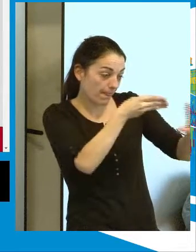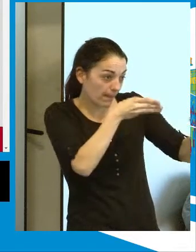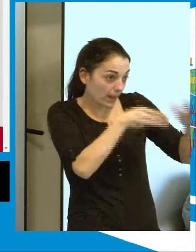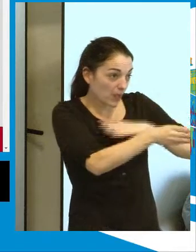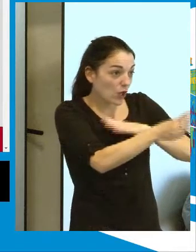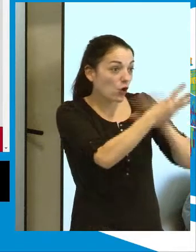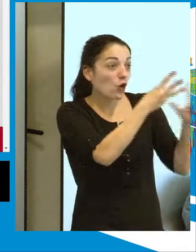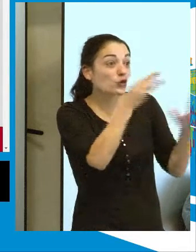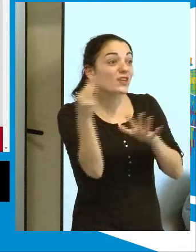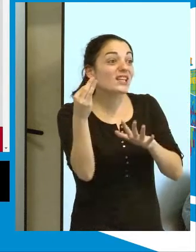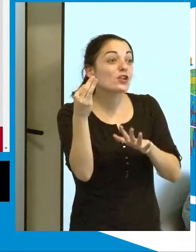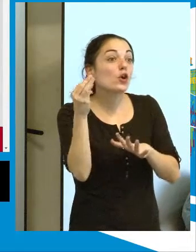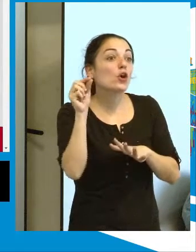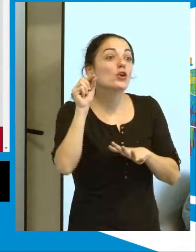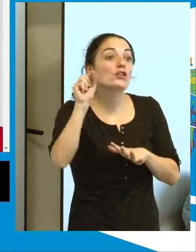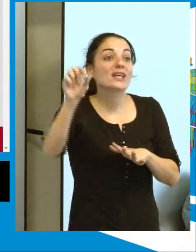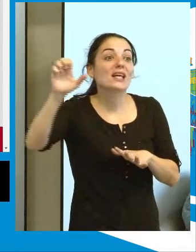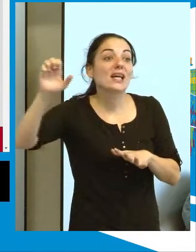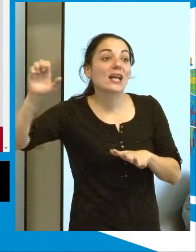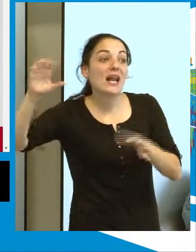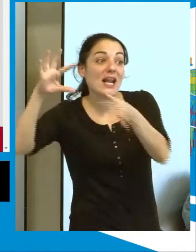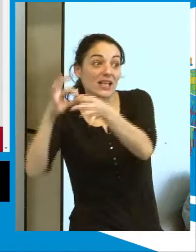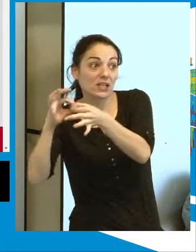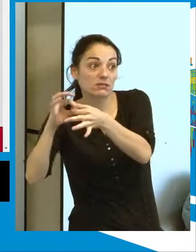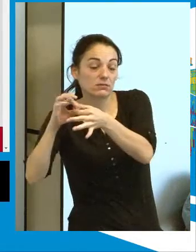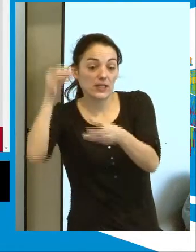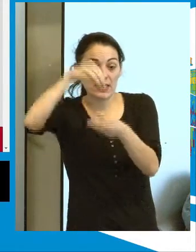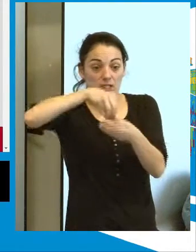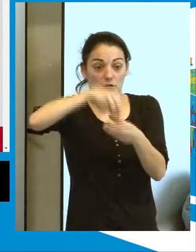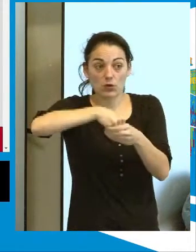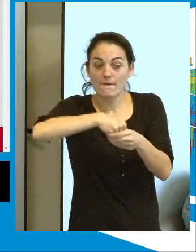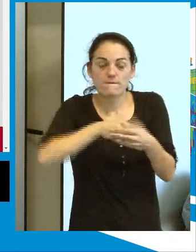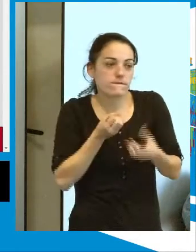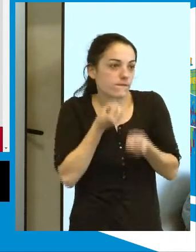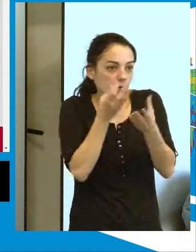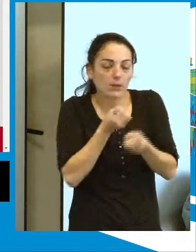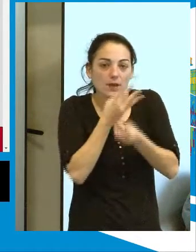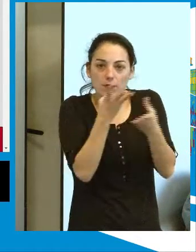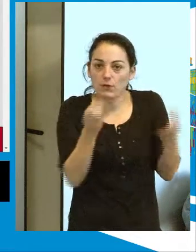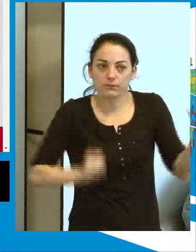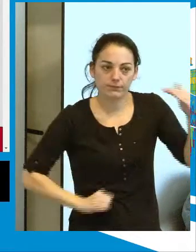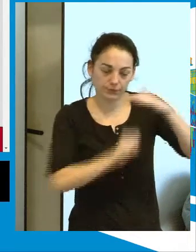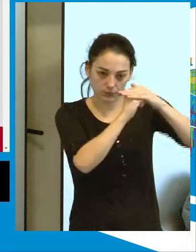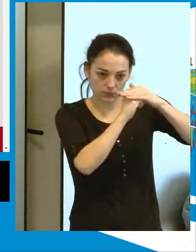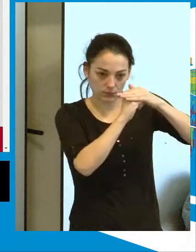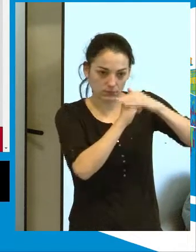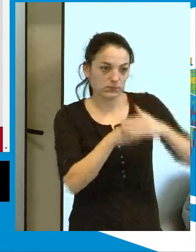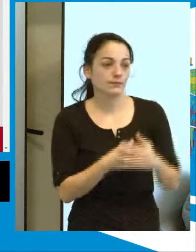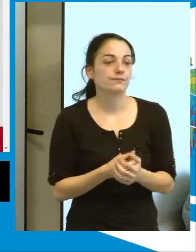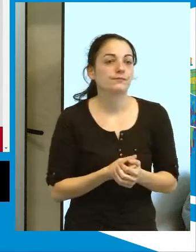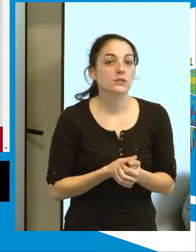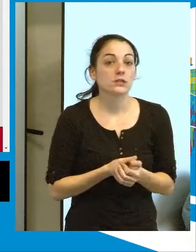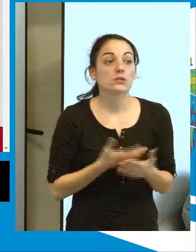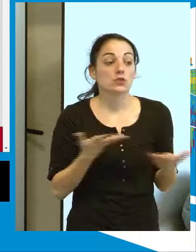hasta 800 links en la home. Tienen muchísima información, todo el mundo, toda área quiere tener toda la información.